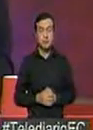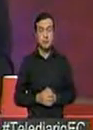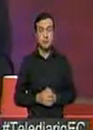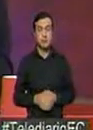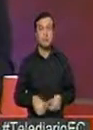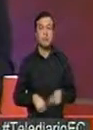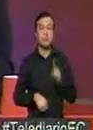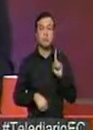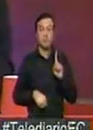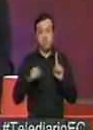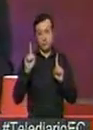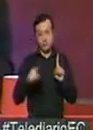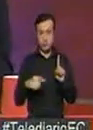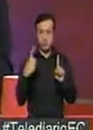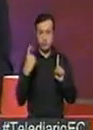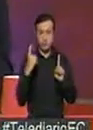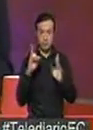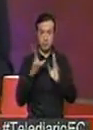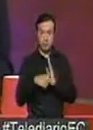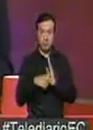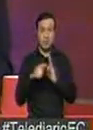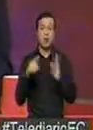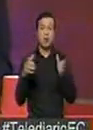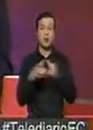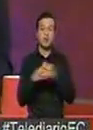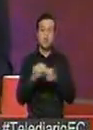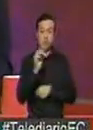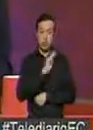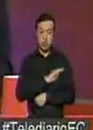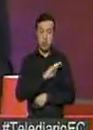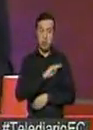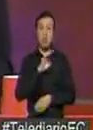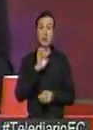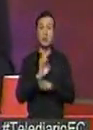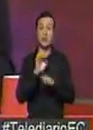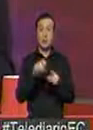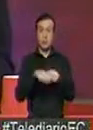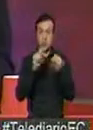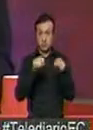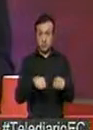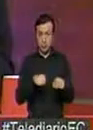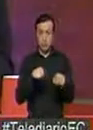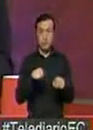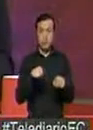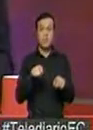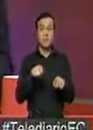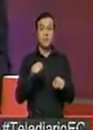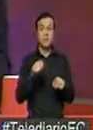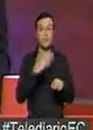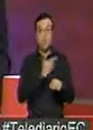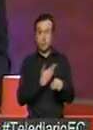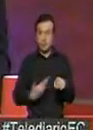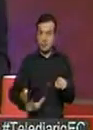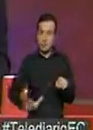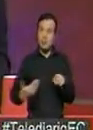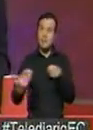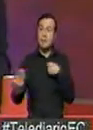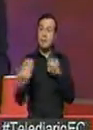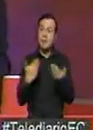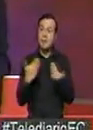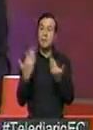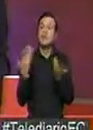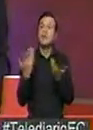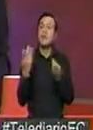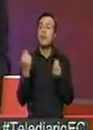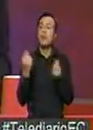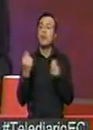13 horas con 11 minutos y la Asociación de Municipalidades del Ecuador mantiene una reunión con el jefe de Estado para establecer un mecanismo de